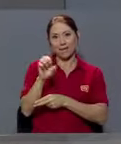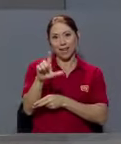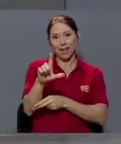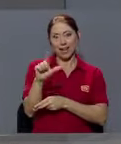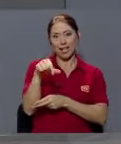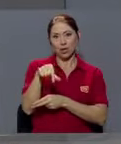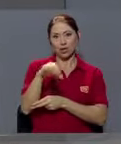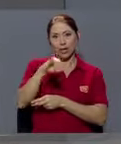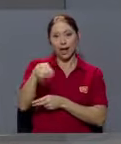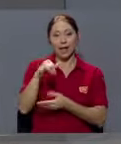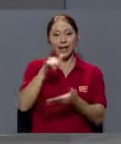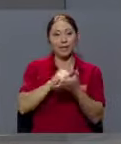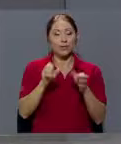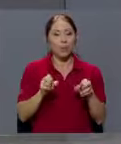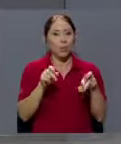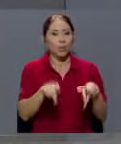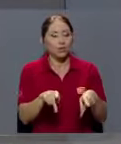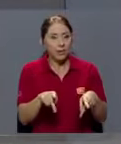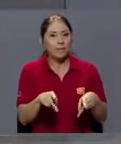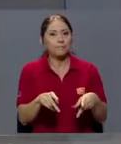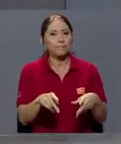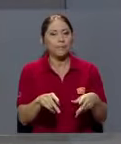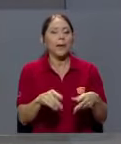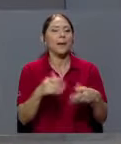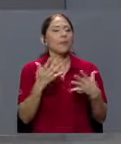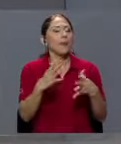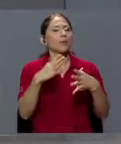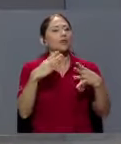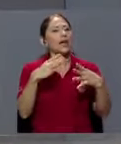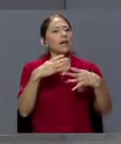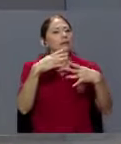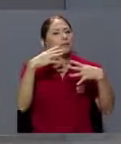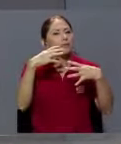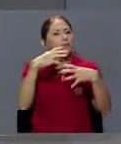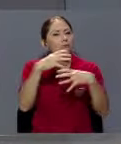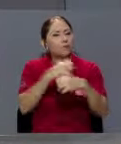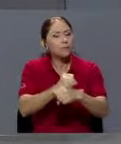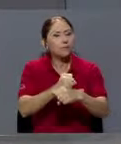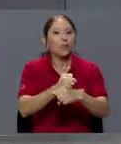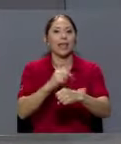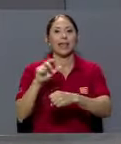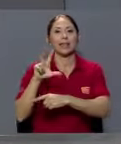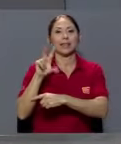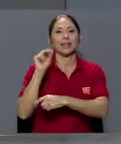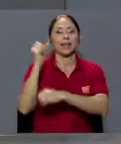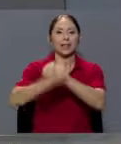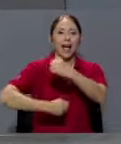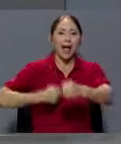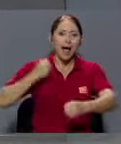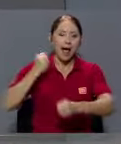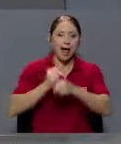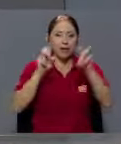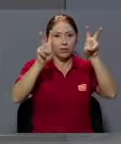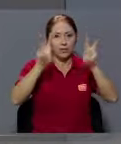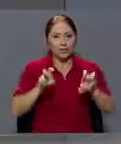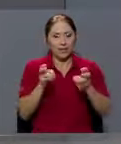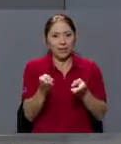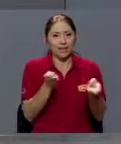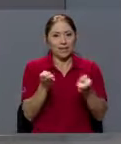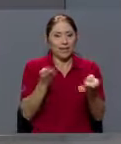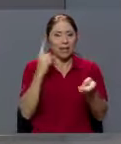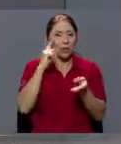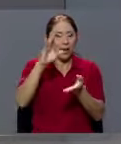Quiroz Jara y en esta oportunidad vamos a hacer un recuento de los 30 años del examen